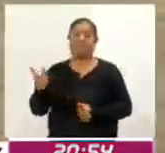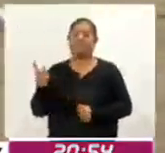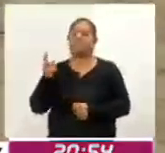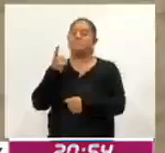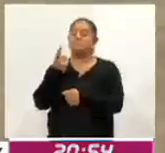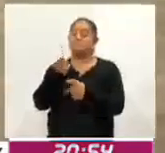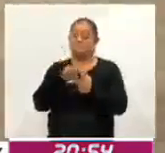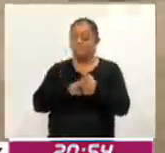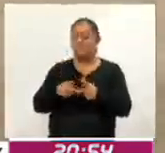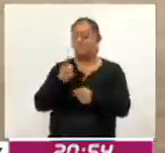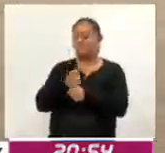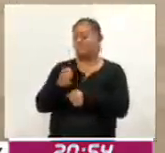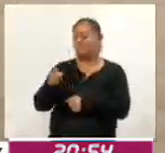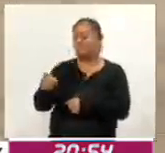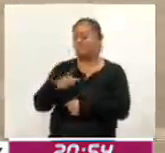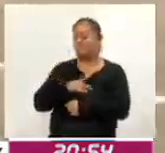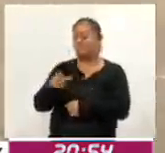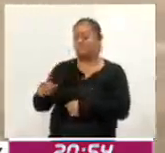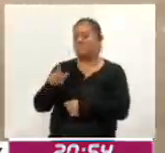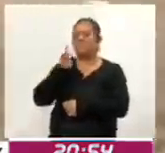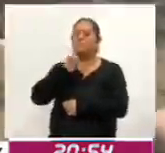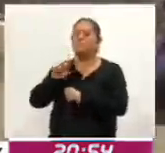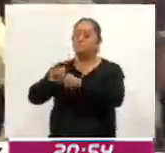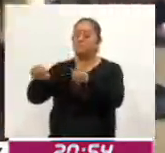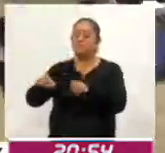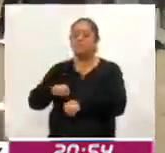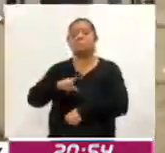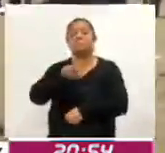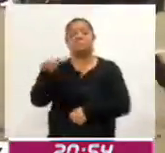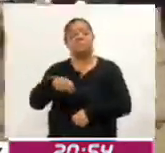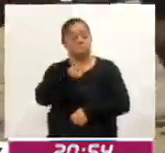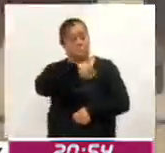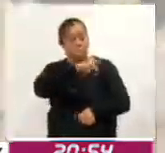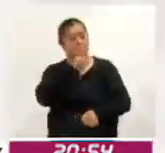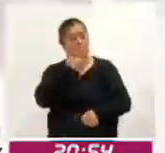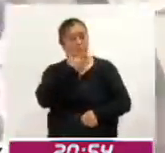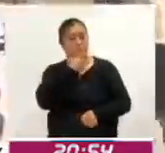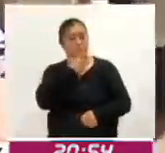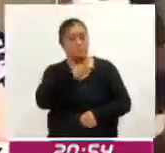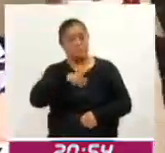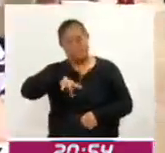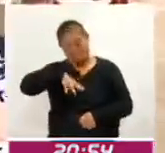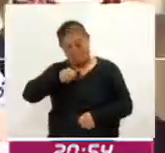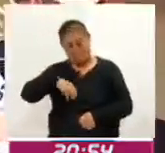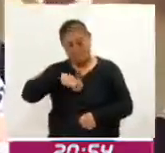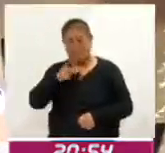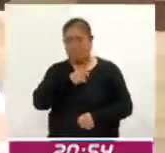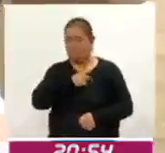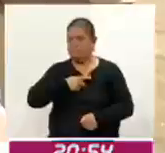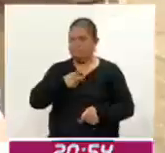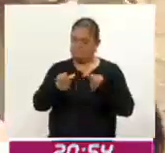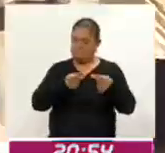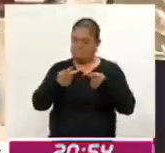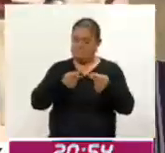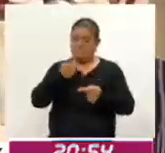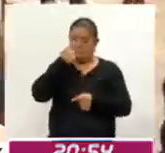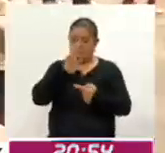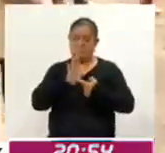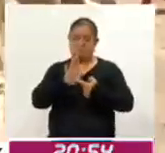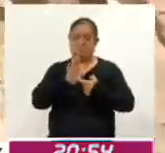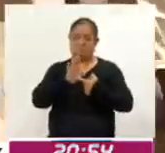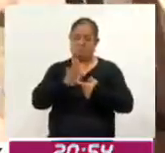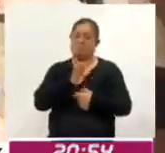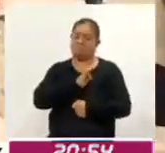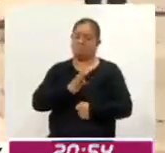prepararse más para mejorar su desempeño y sobre todo demostrar que sí se puede. Pues Pues sí, algo